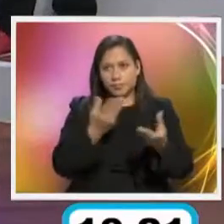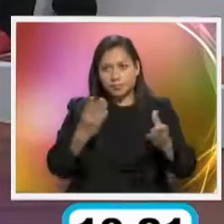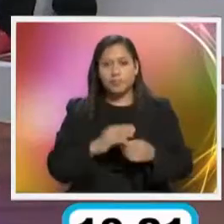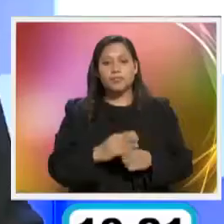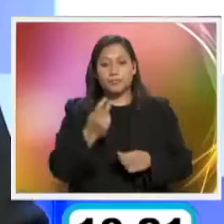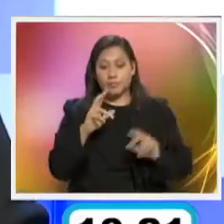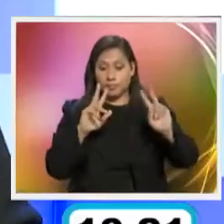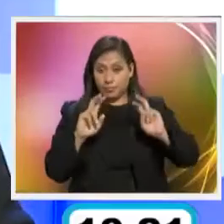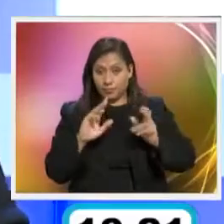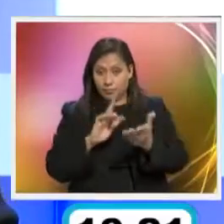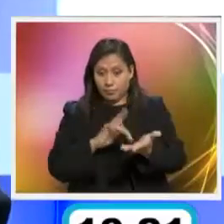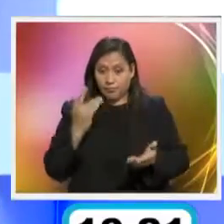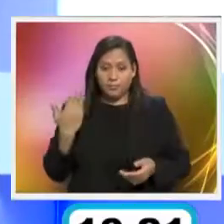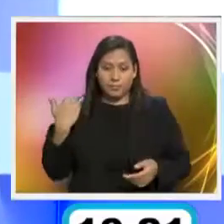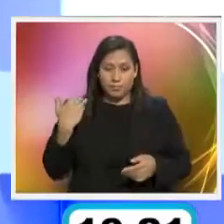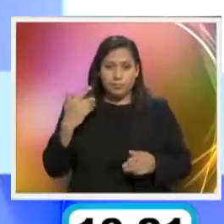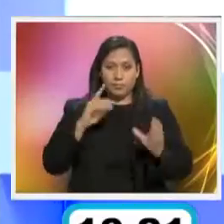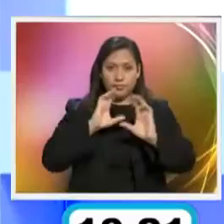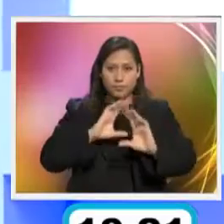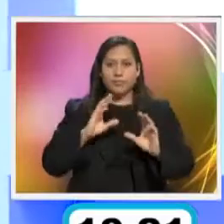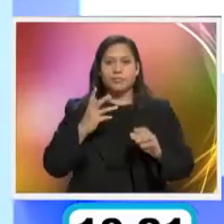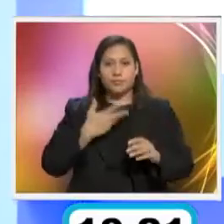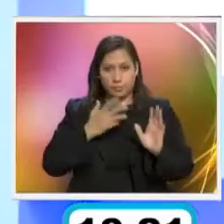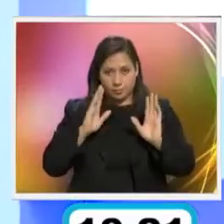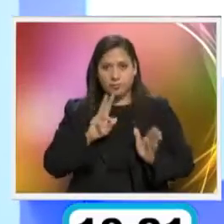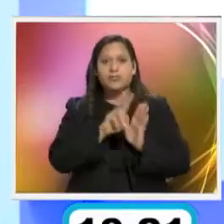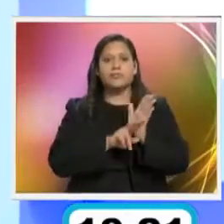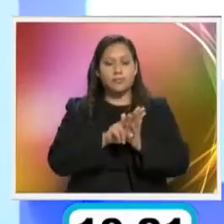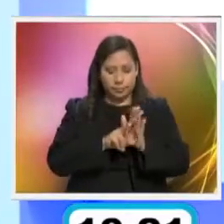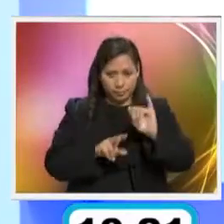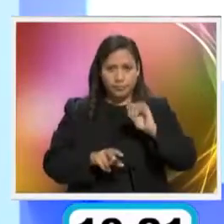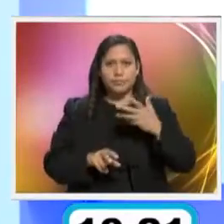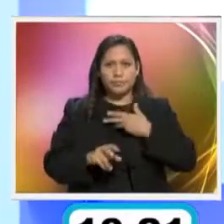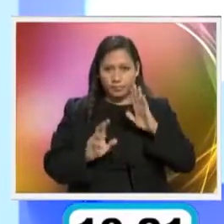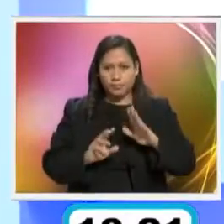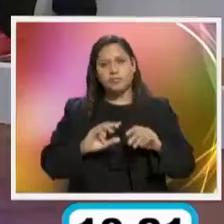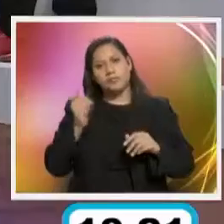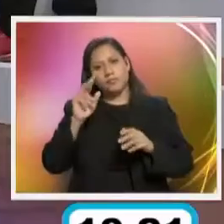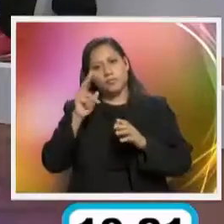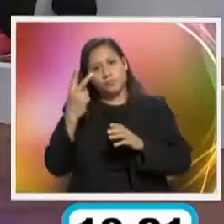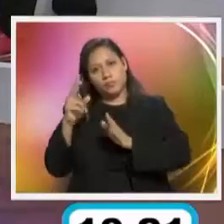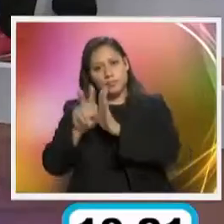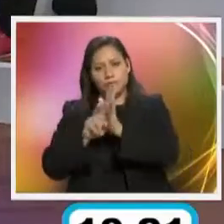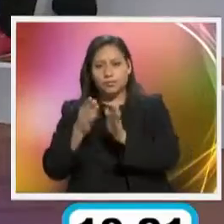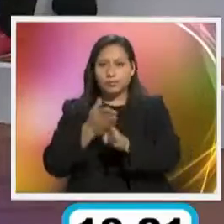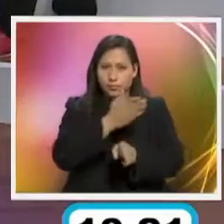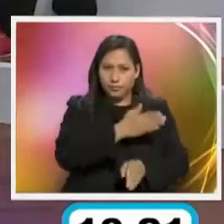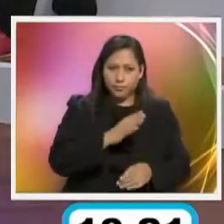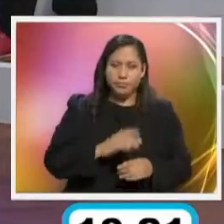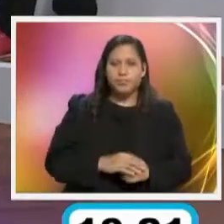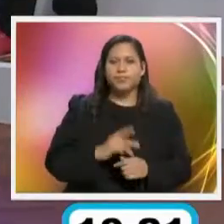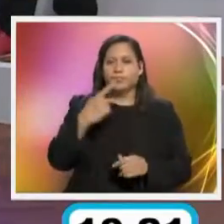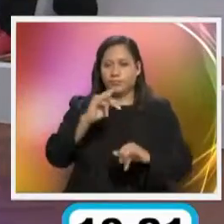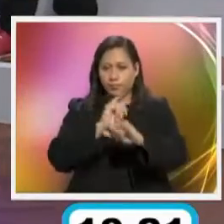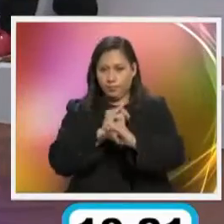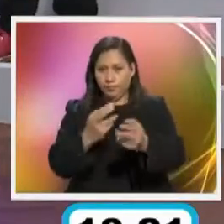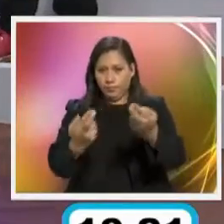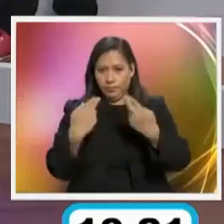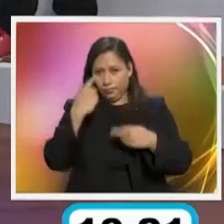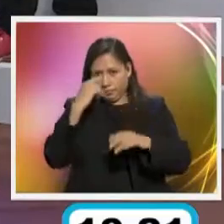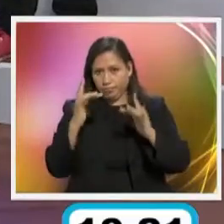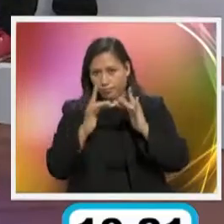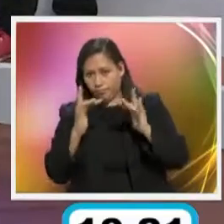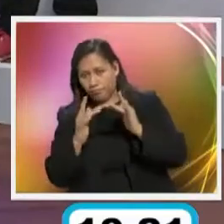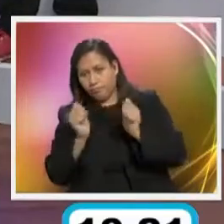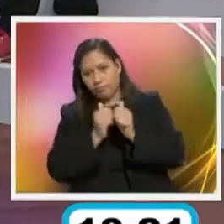este sencillo que nos acaban de interpretar ya tenemos disponible el video. Sí, ya está disponible y Eso. otros 2 videos antes también. Muy bien, regálenos sus redes sociales para interactuar